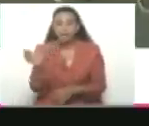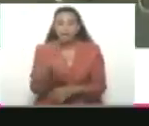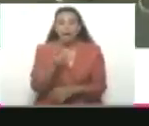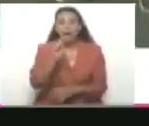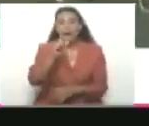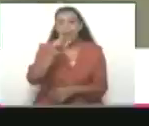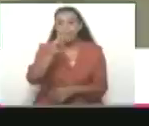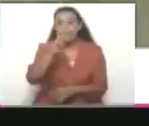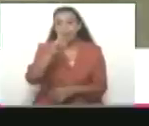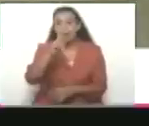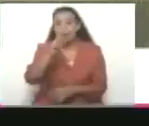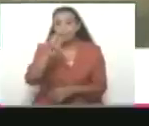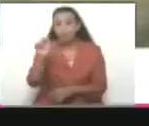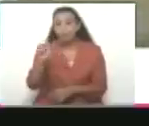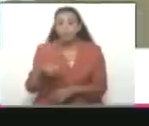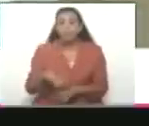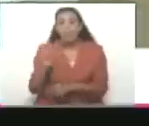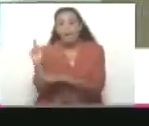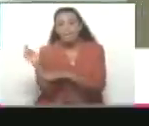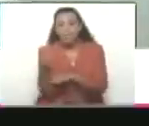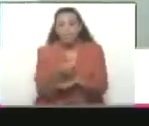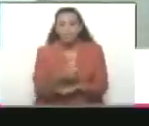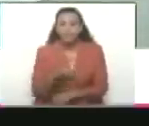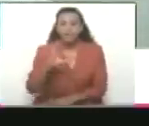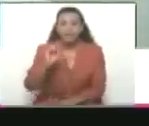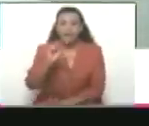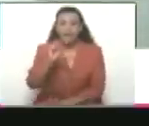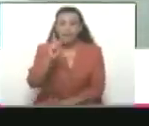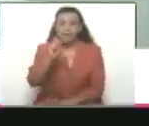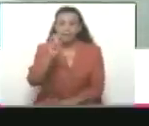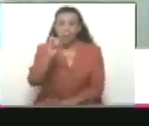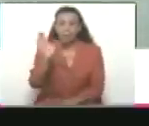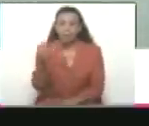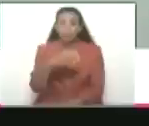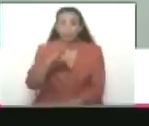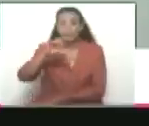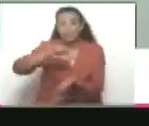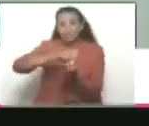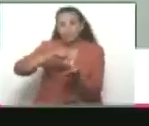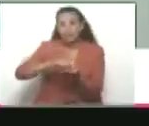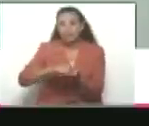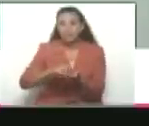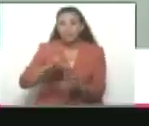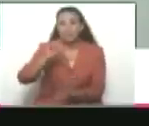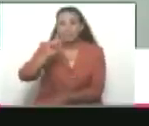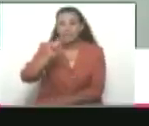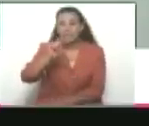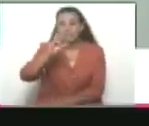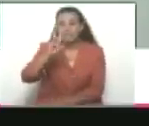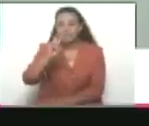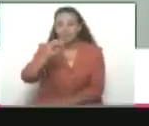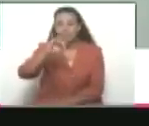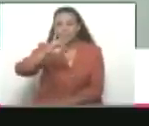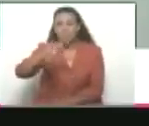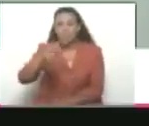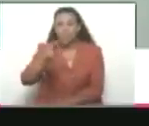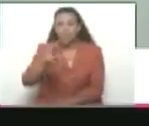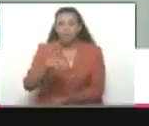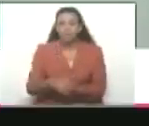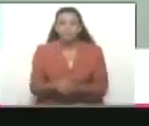Solano el béisbol casco central javy tinapay y Santa María